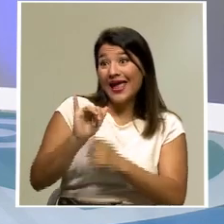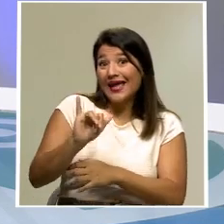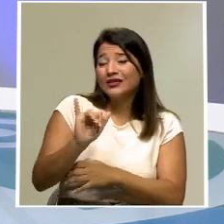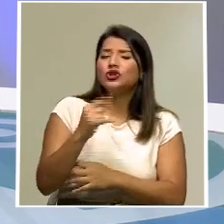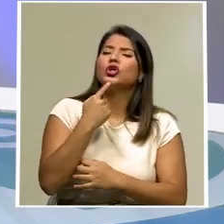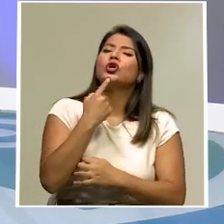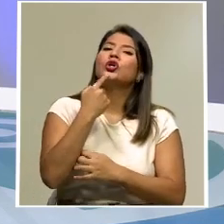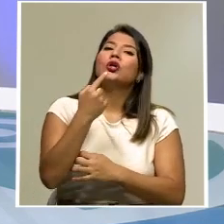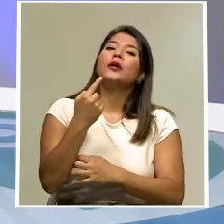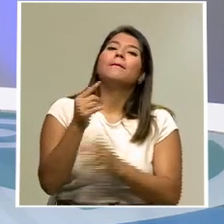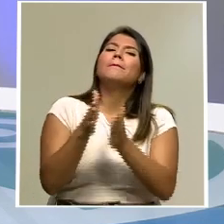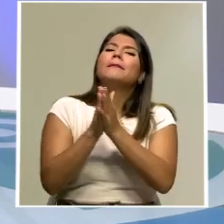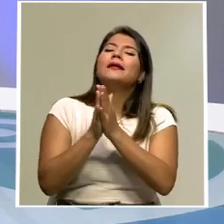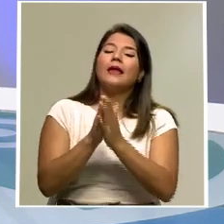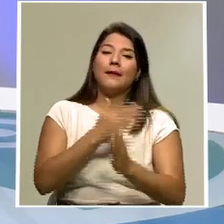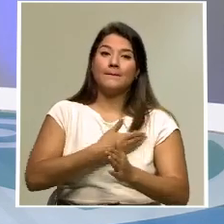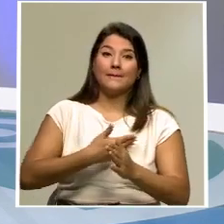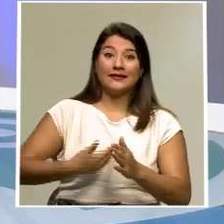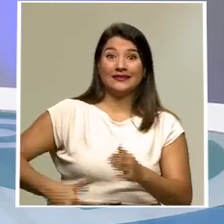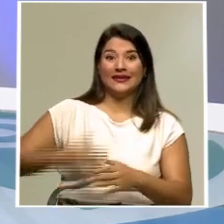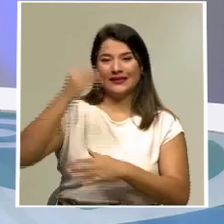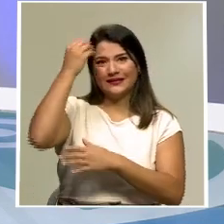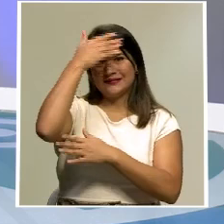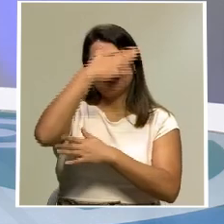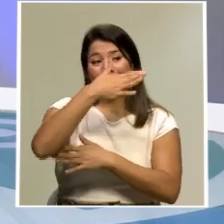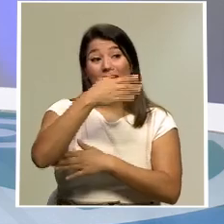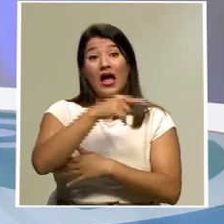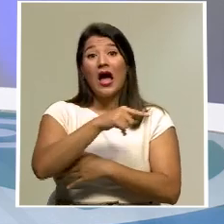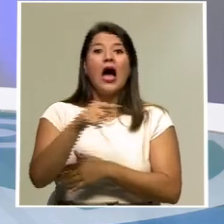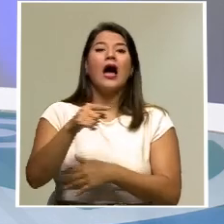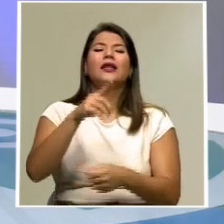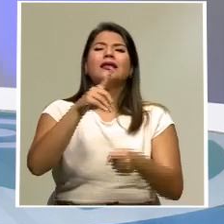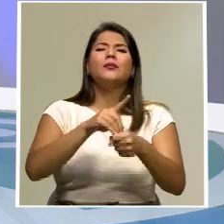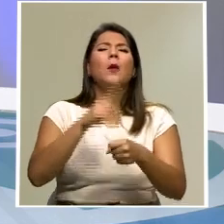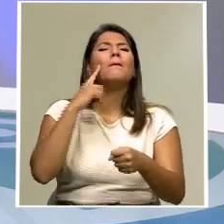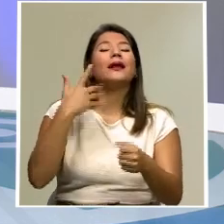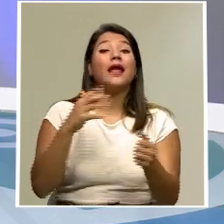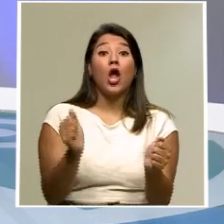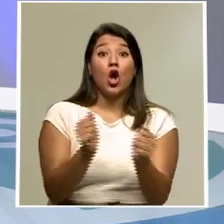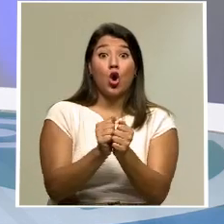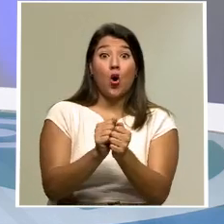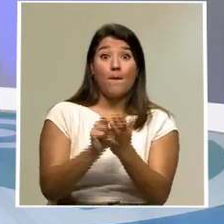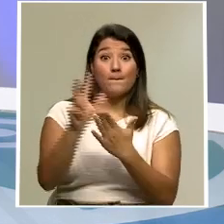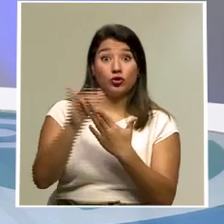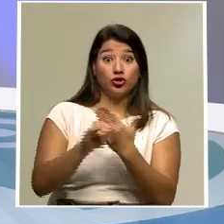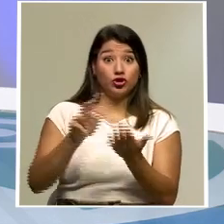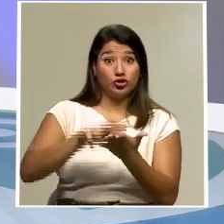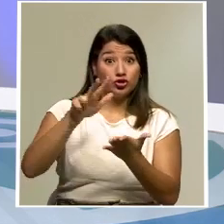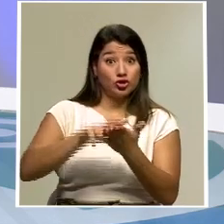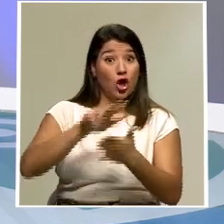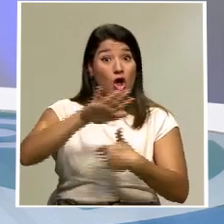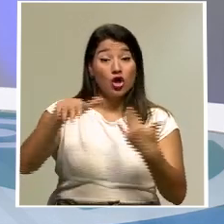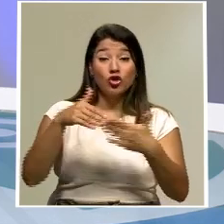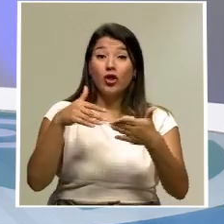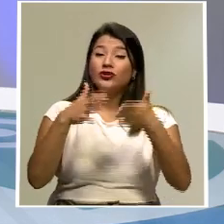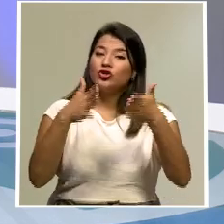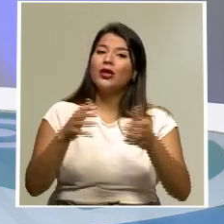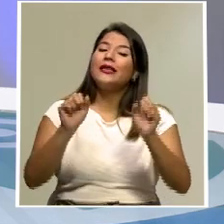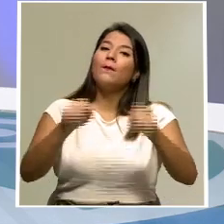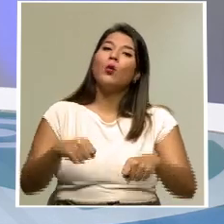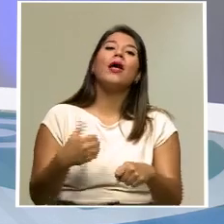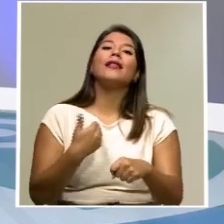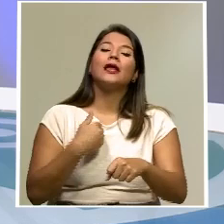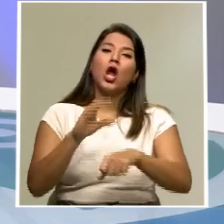Carlos Alvarado, a los legisladores para que con este proyecto aprobado todos los estudiantes tengan equipo